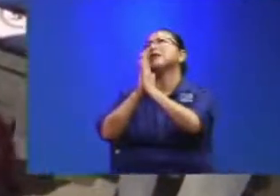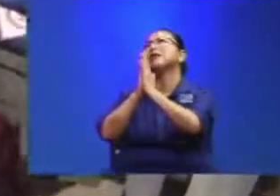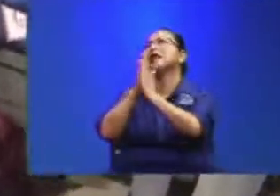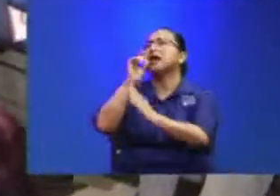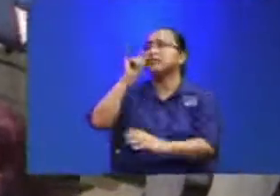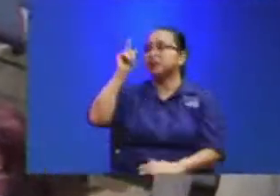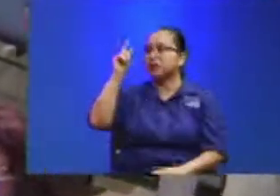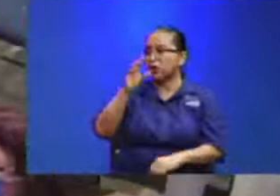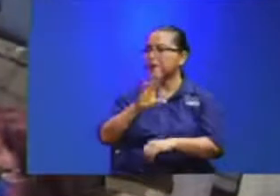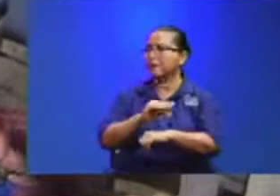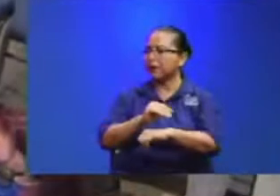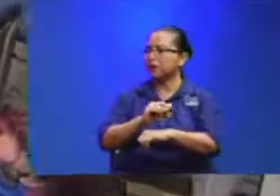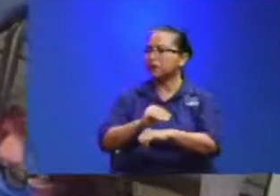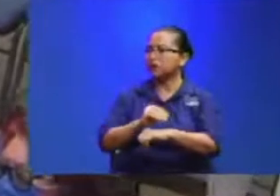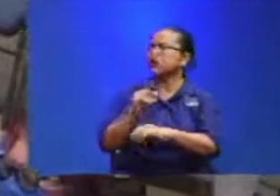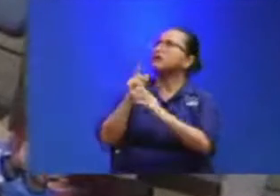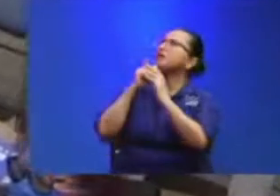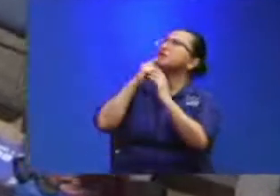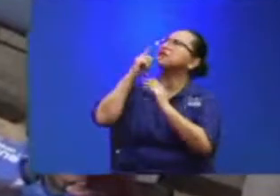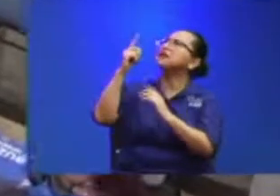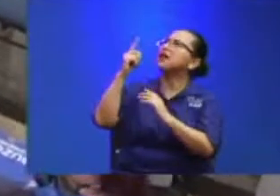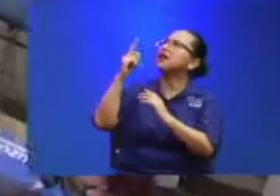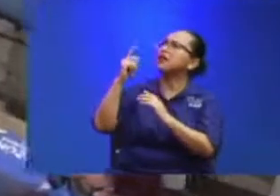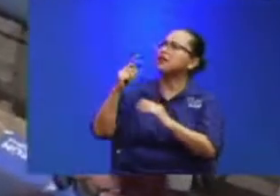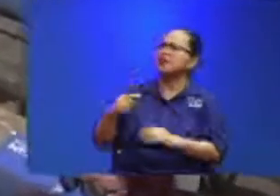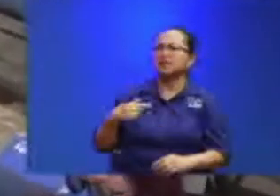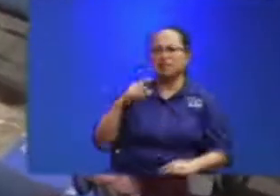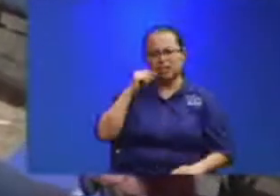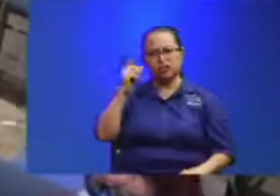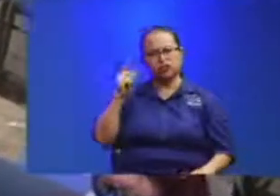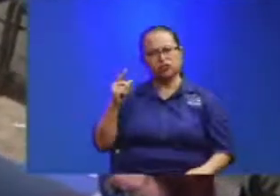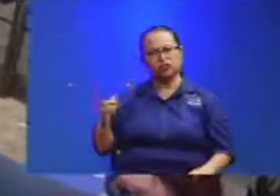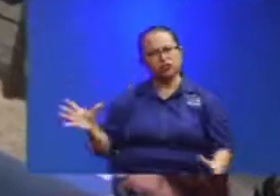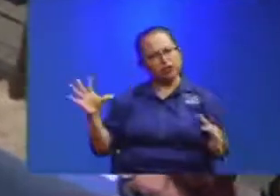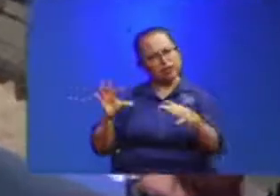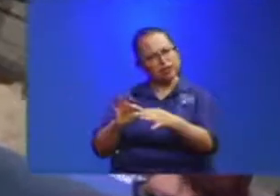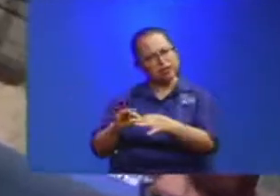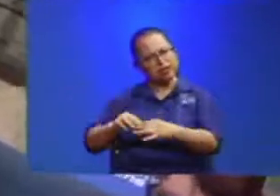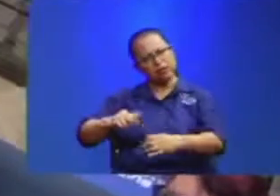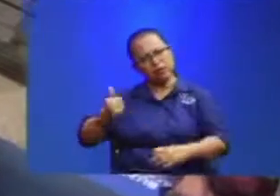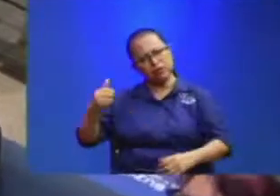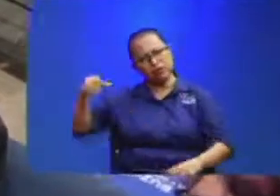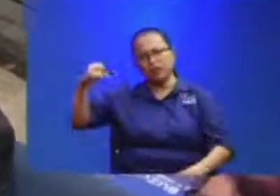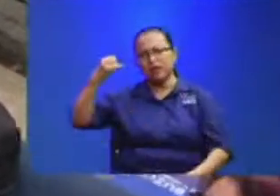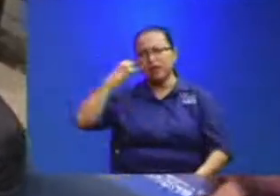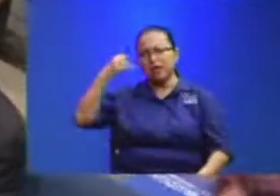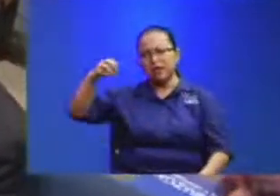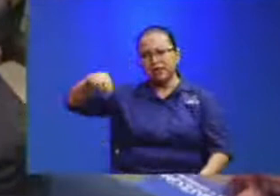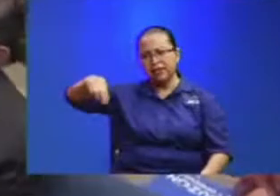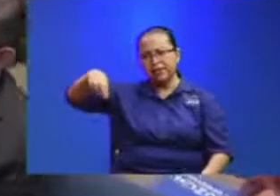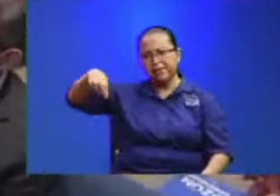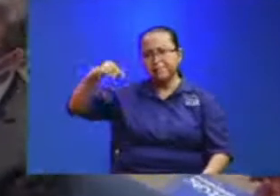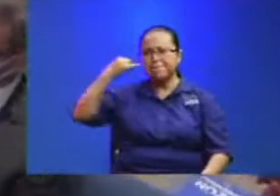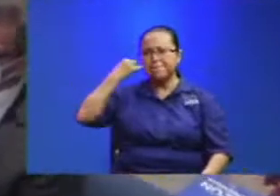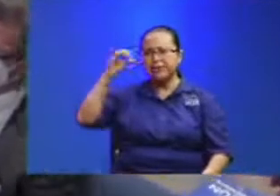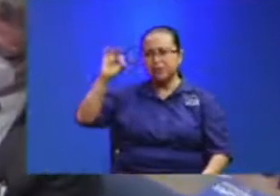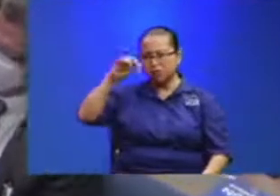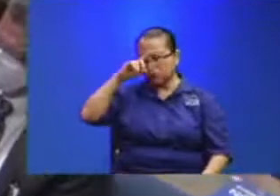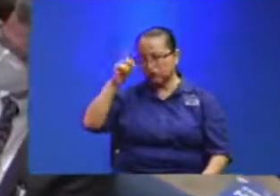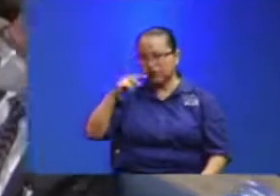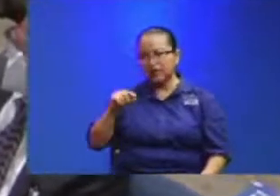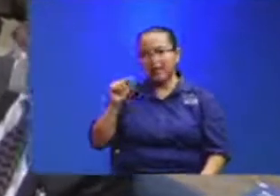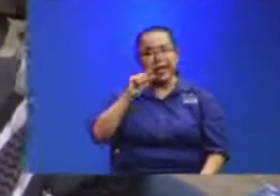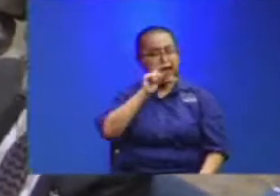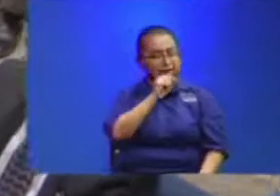de jose una en yugo desigual con los impíos porque comunión tiene la luz con las tinieblas eso es una